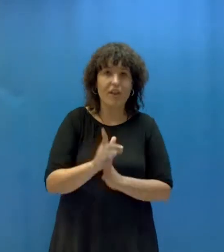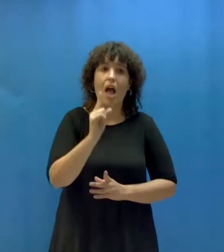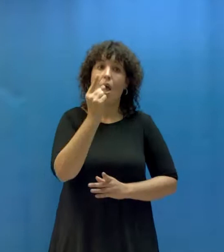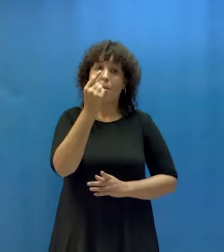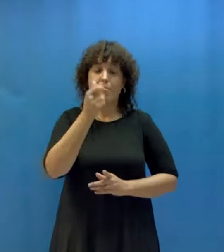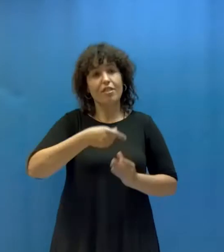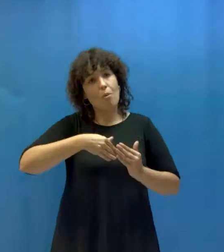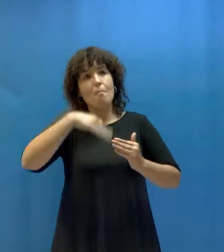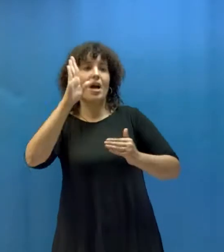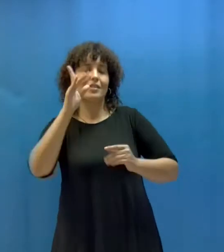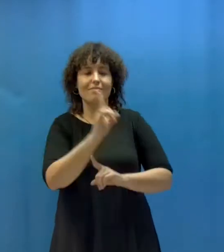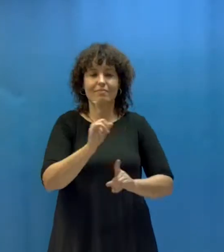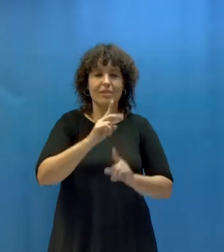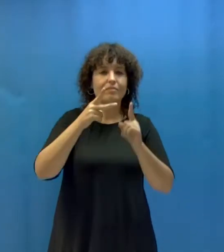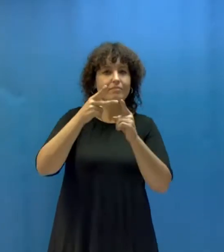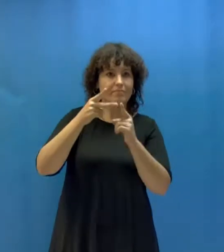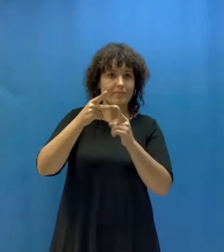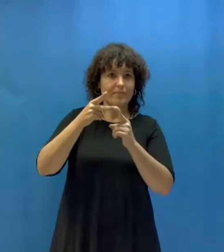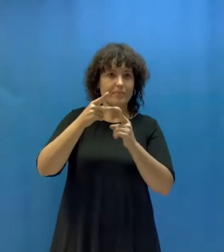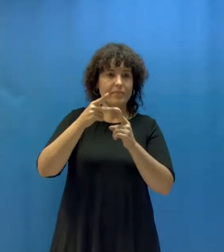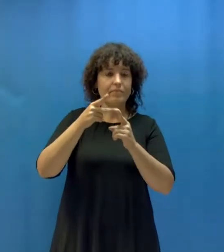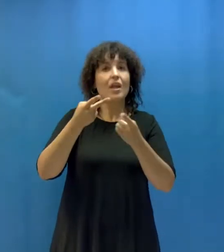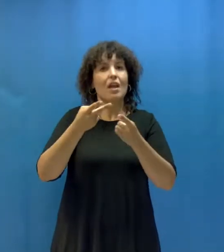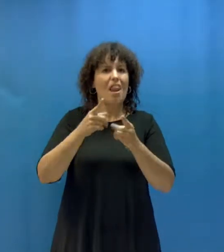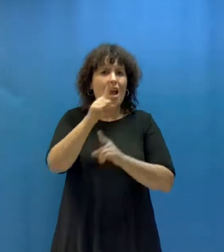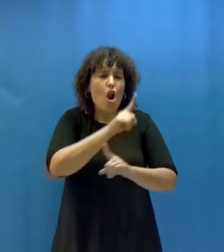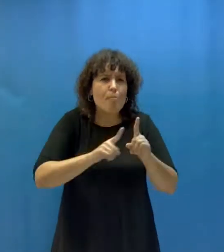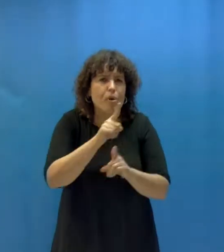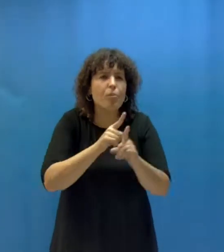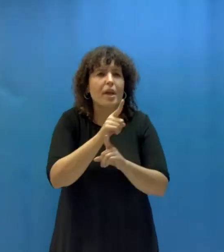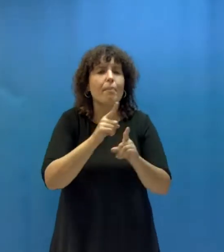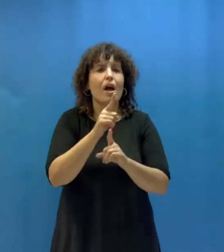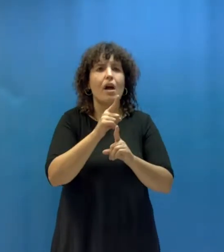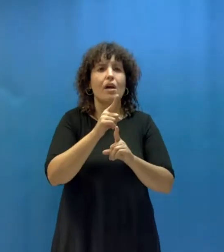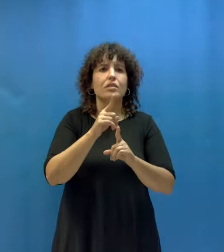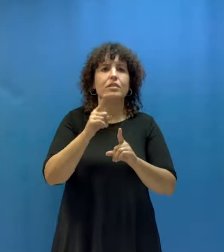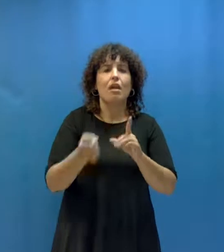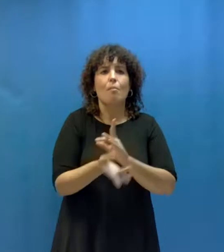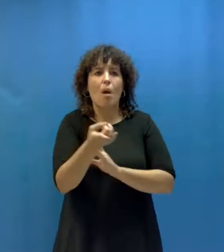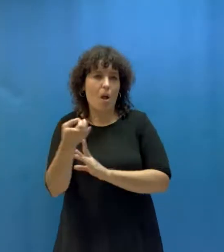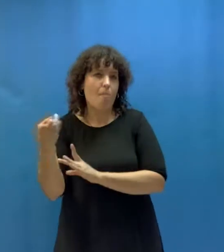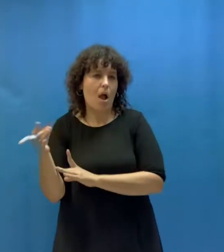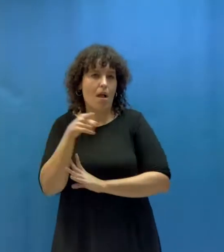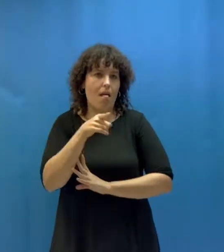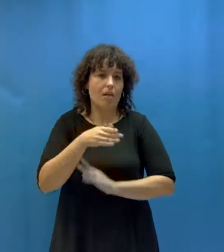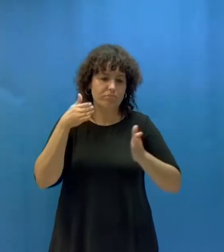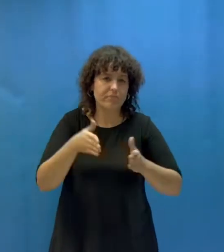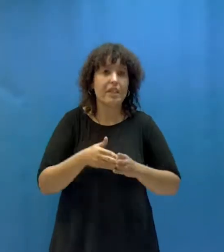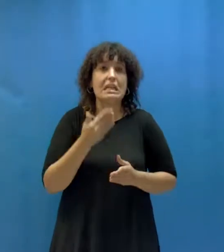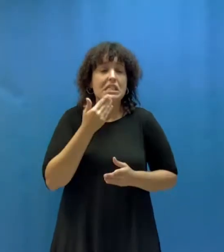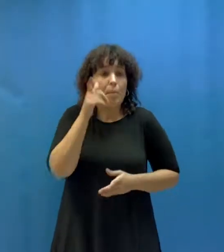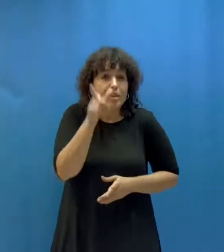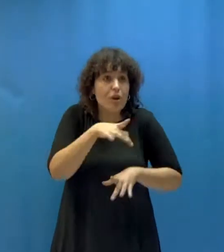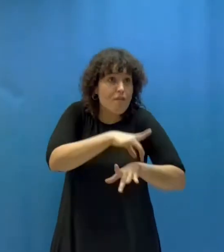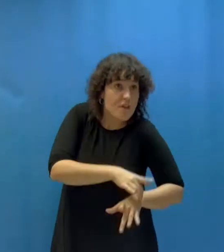la actualidad. Y la segunda, los inconvenientes que este vado temporal puede causar en usuarios. ¿Qué pasa si una persona se pone enferma en el horario